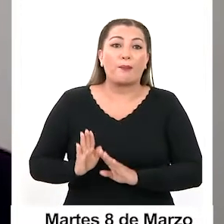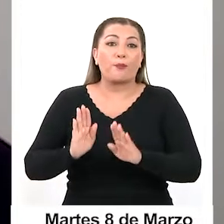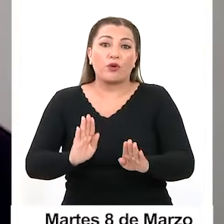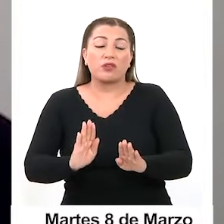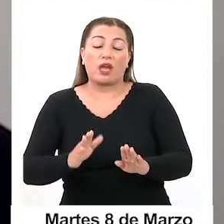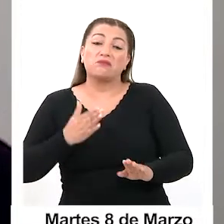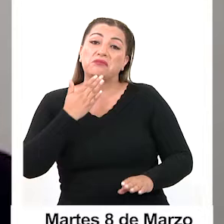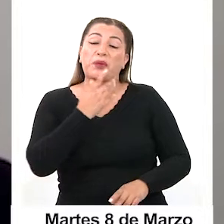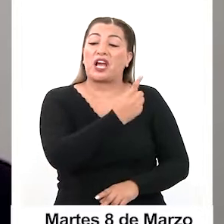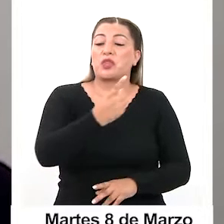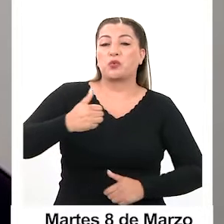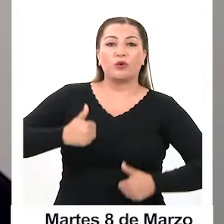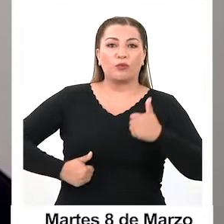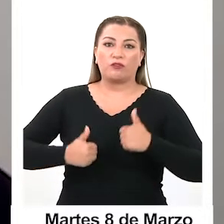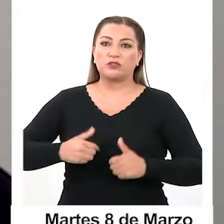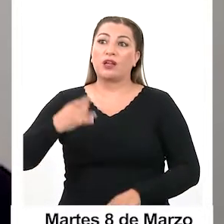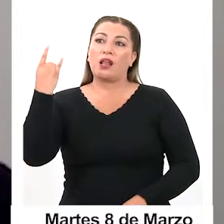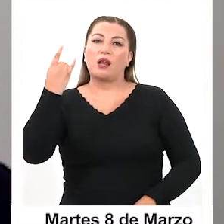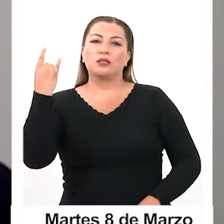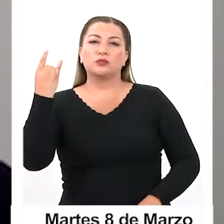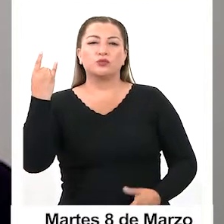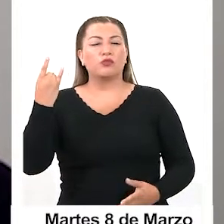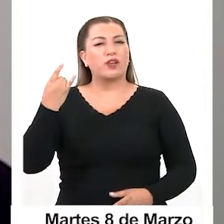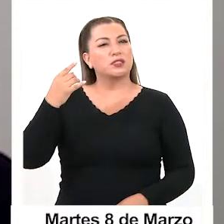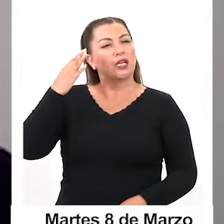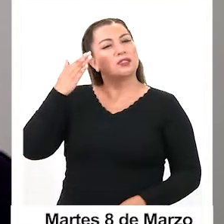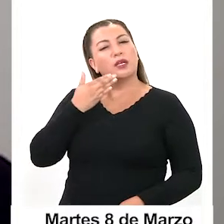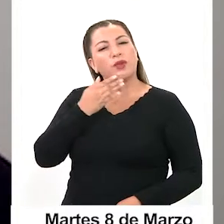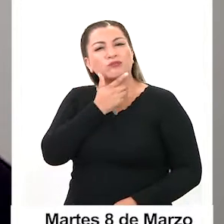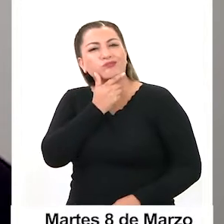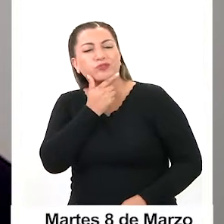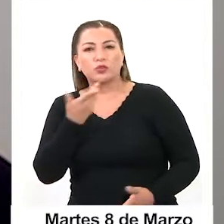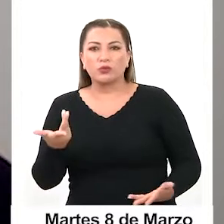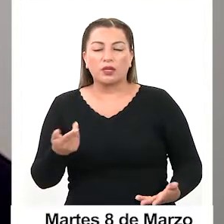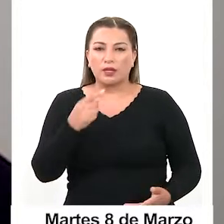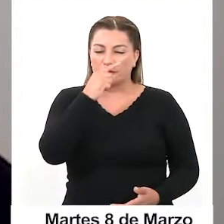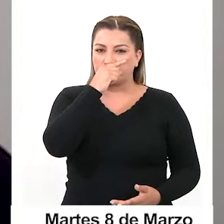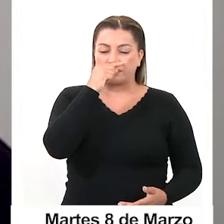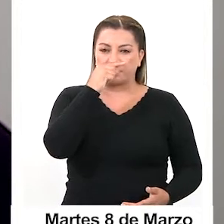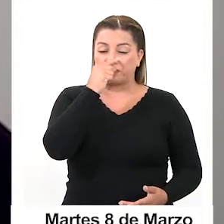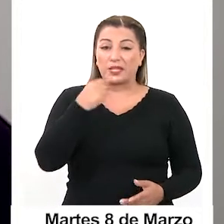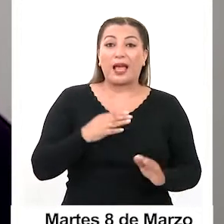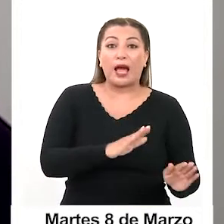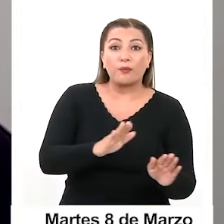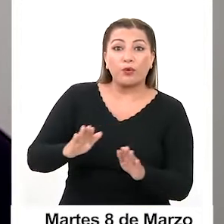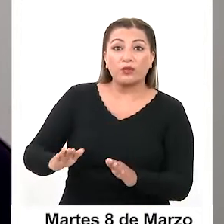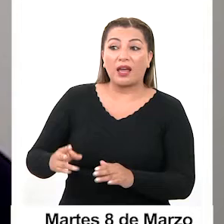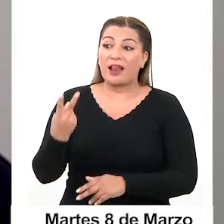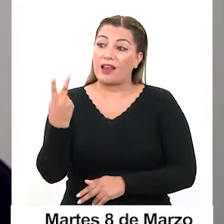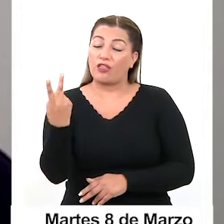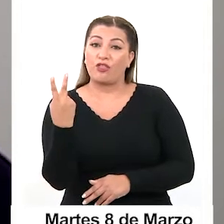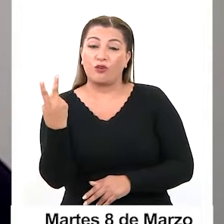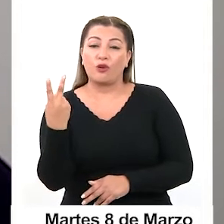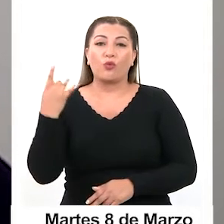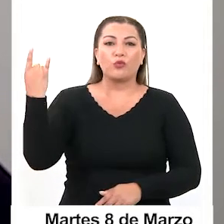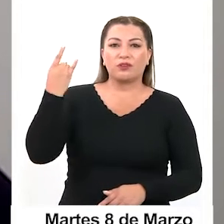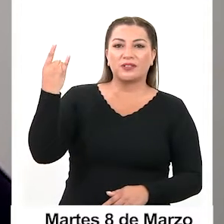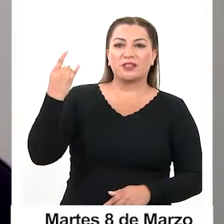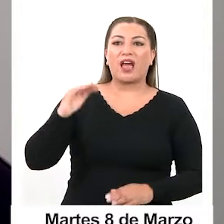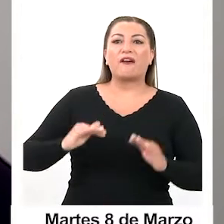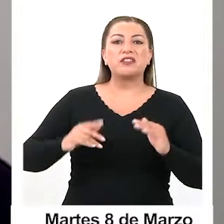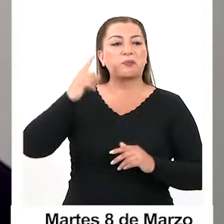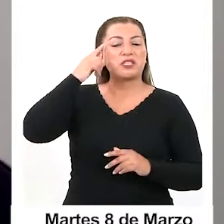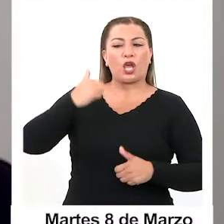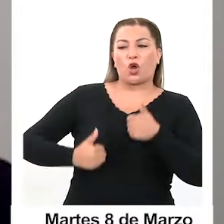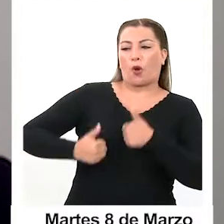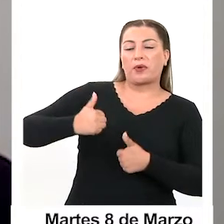nuestras profesiones. Las universidades obviamente también se cuestionaron eso, quisieron que en primer lugar colaborar entre ellas, muchas veces se ven como